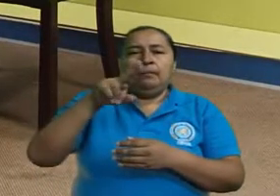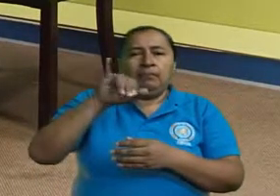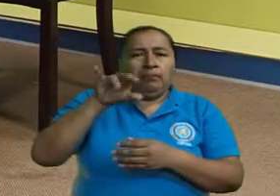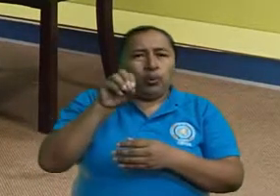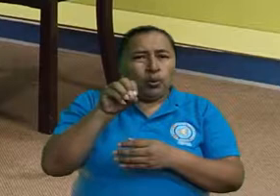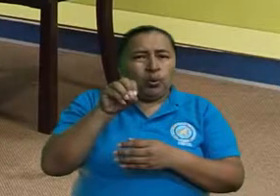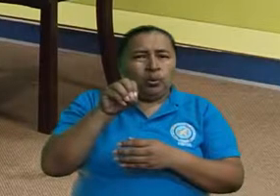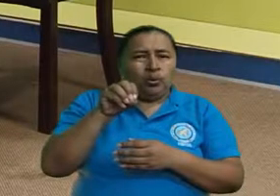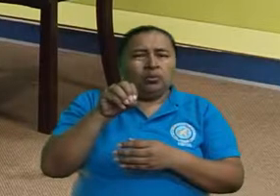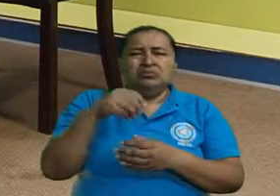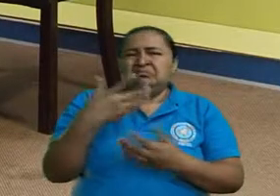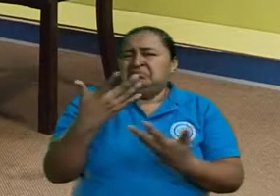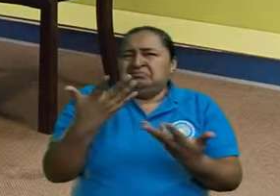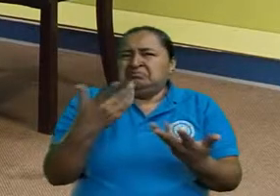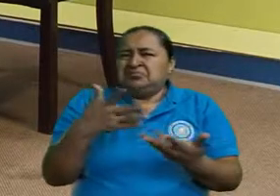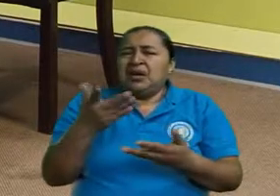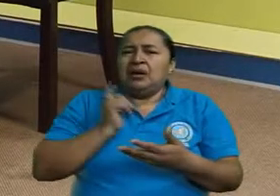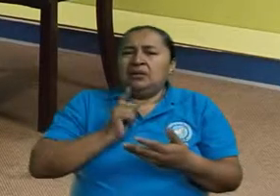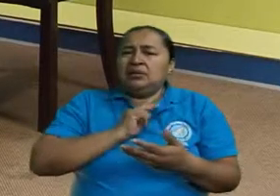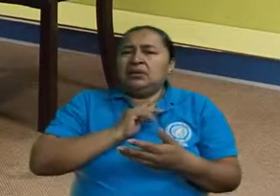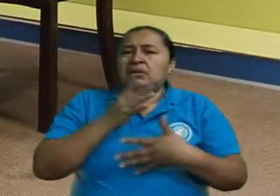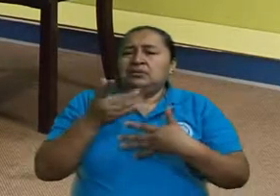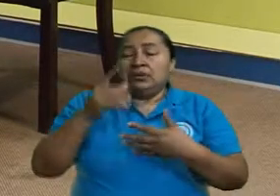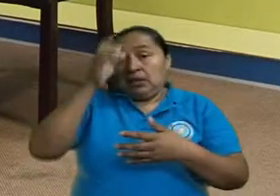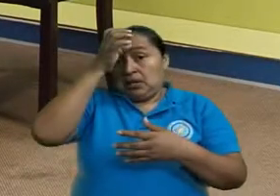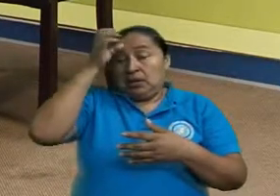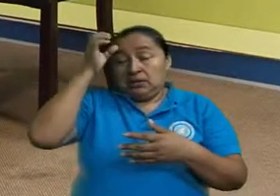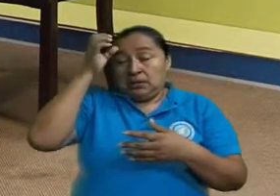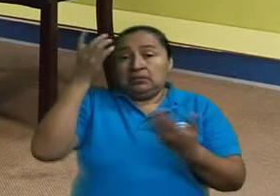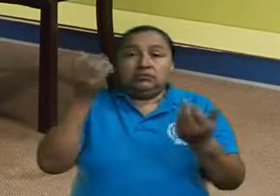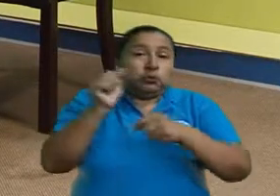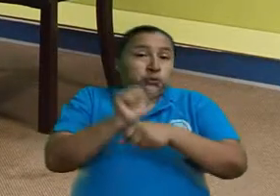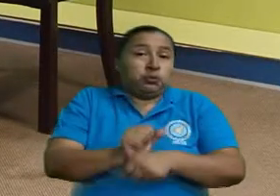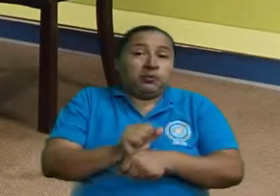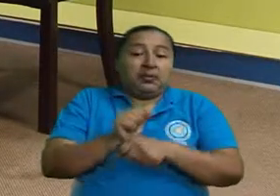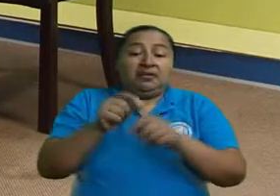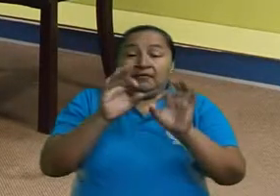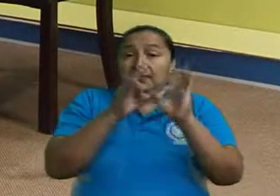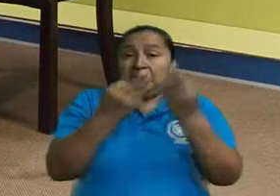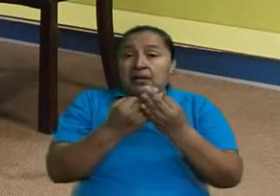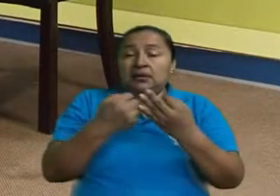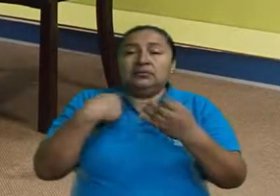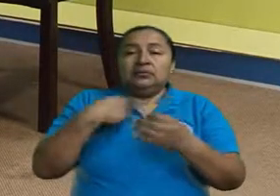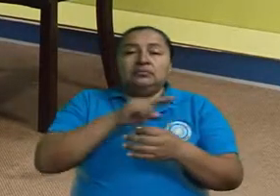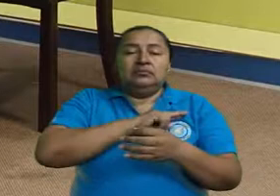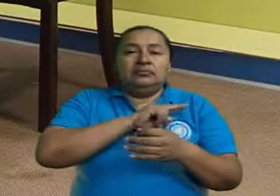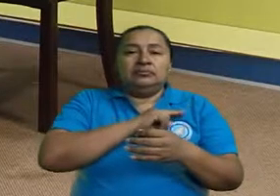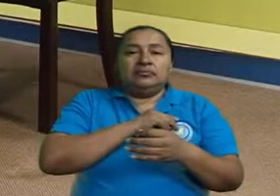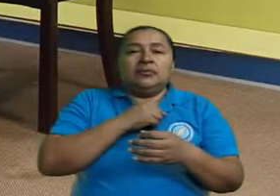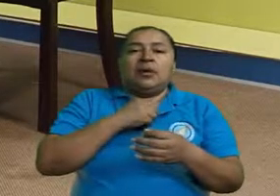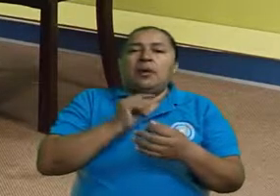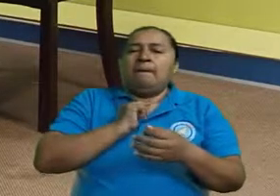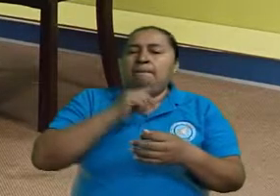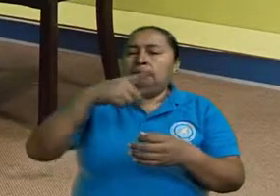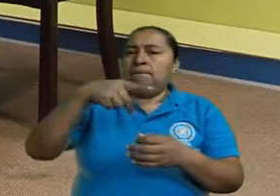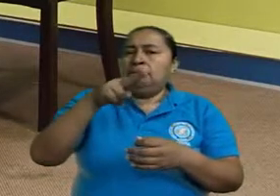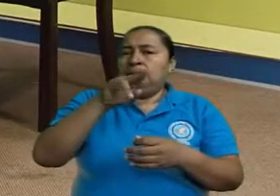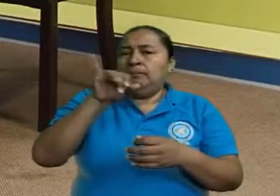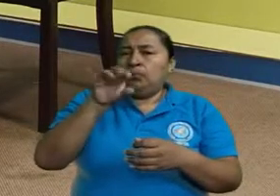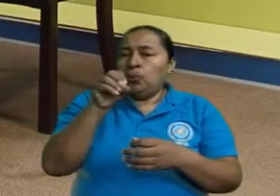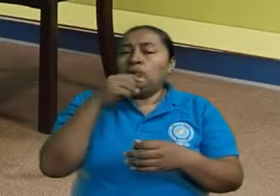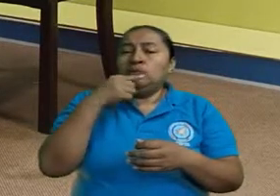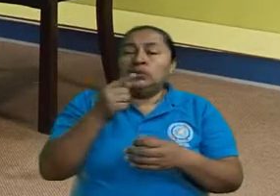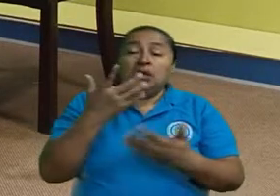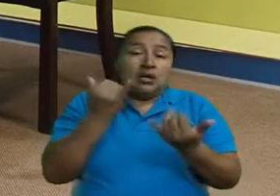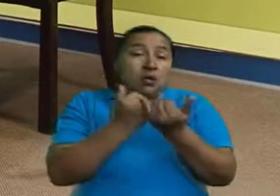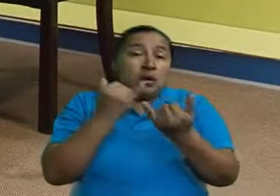¿verdad? Que hay una creencia bastante fuerte de que eso también es parte de los